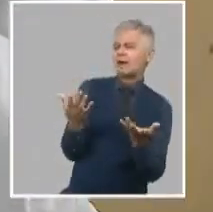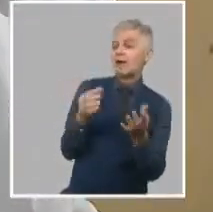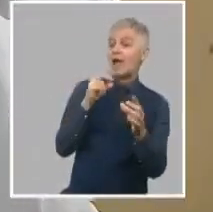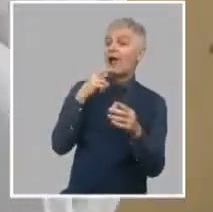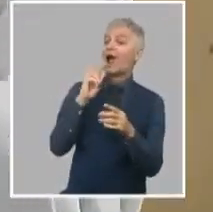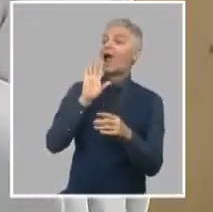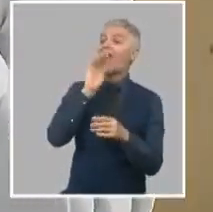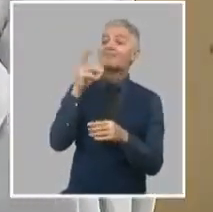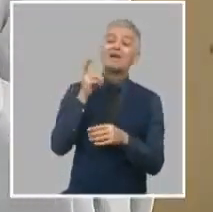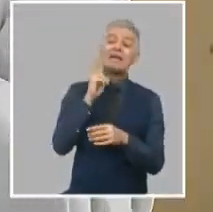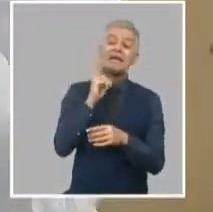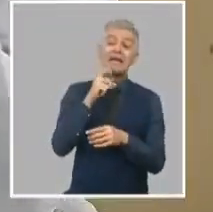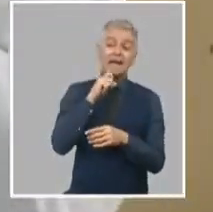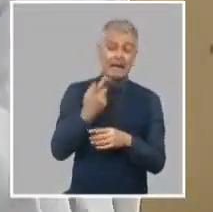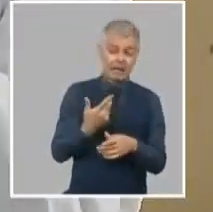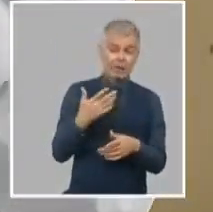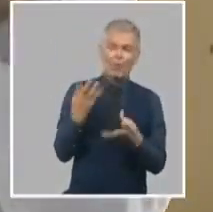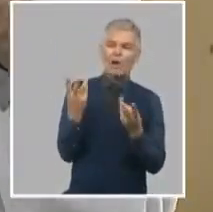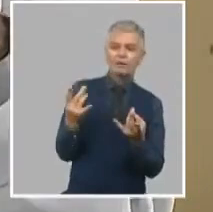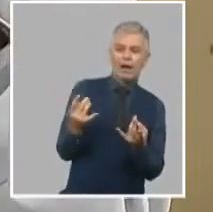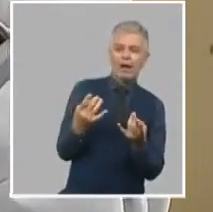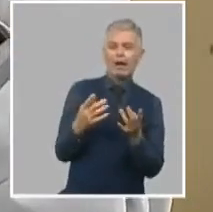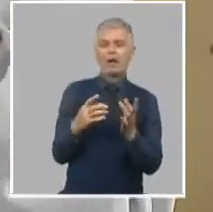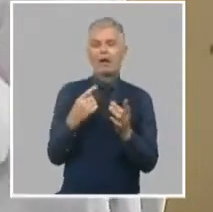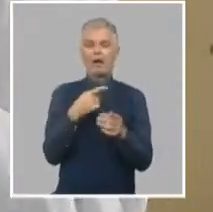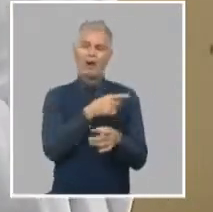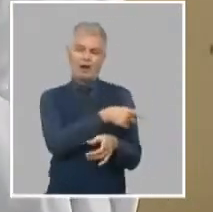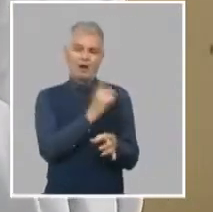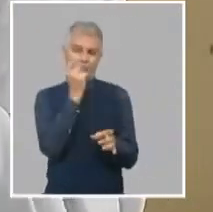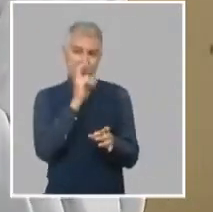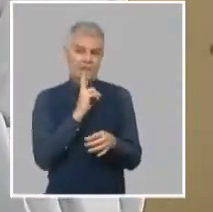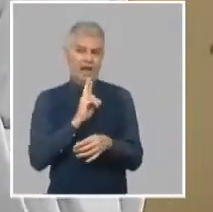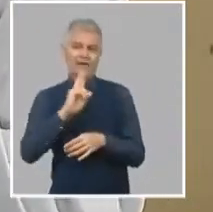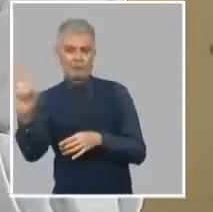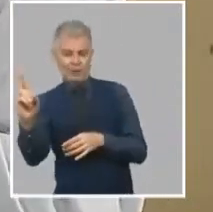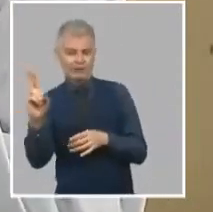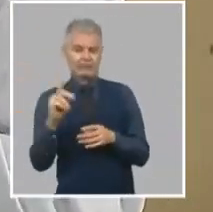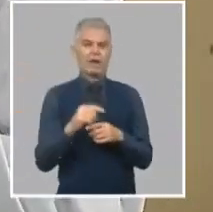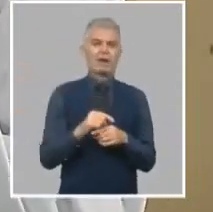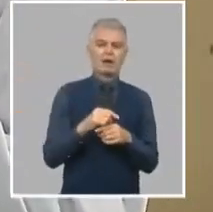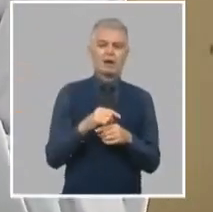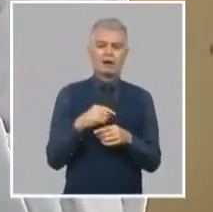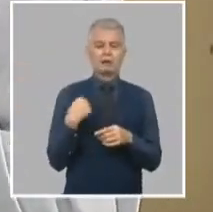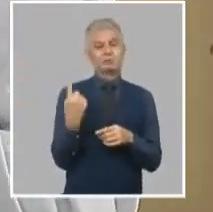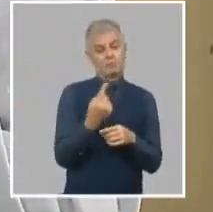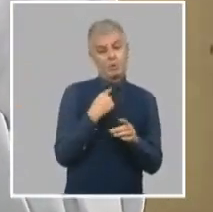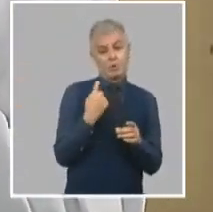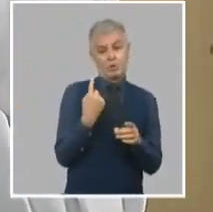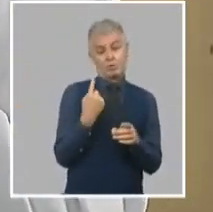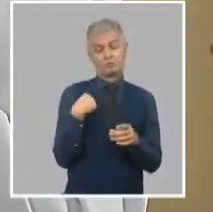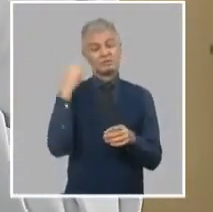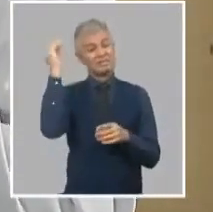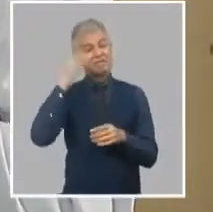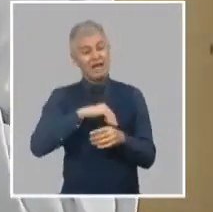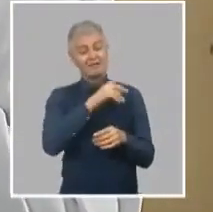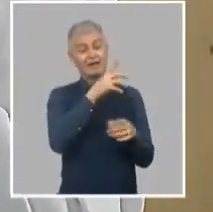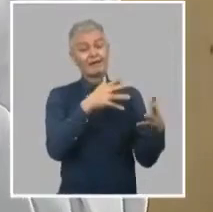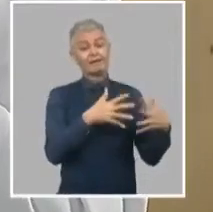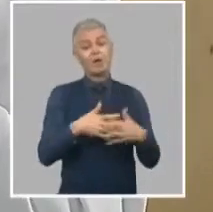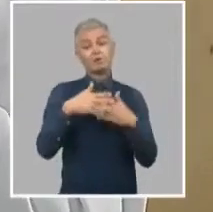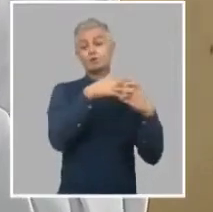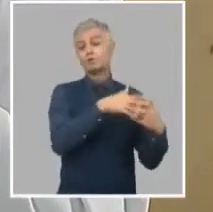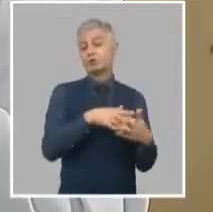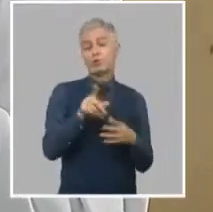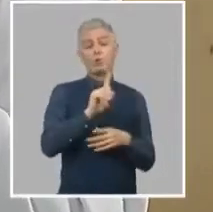dijo. Yo hablaría con el primer ministro para que nos apoyaran. Pero bueno, como todos sabemos, el imperialismo no nos aceptó,